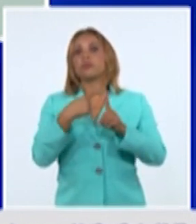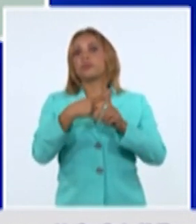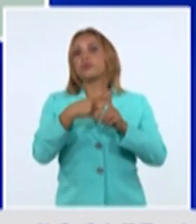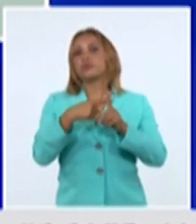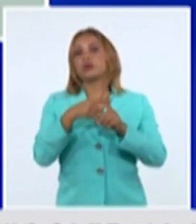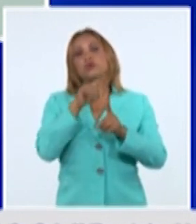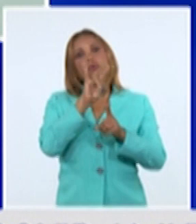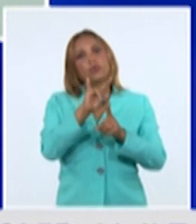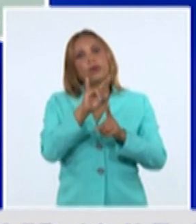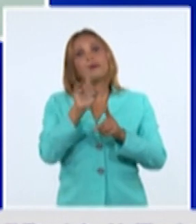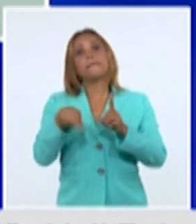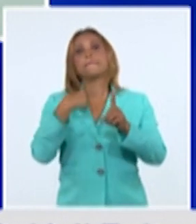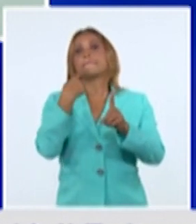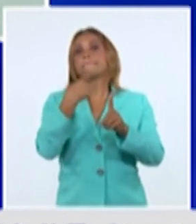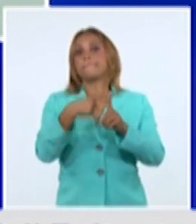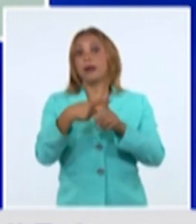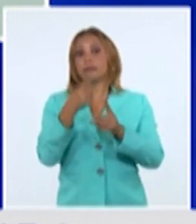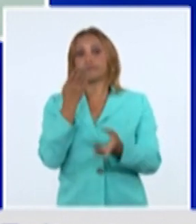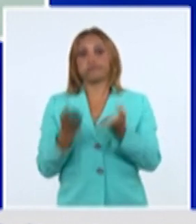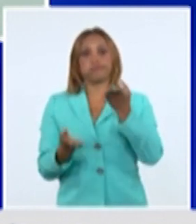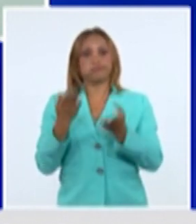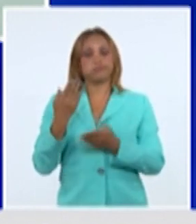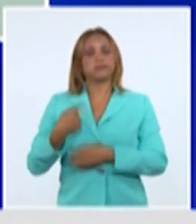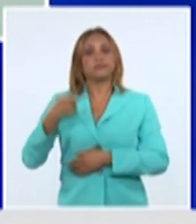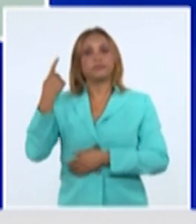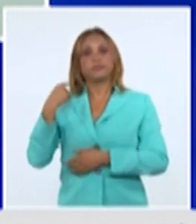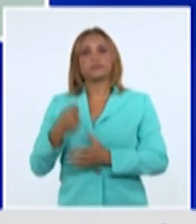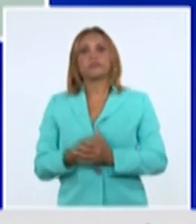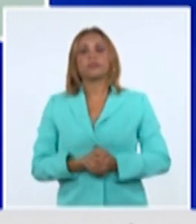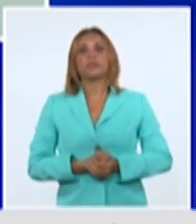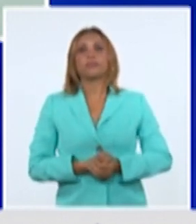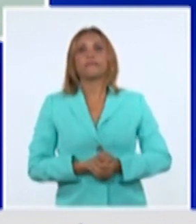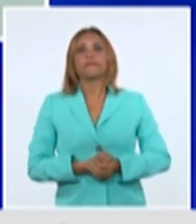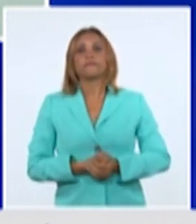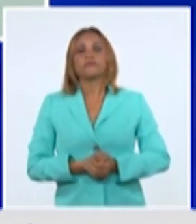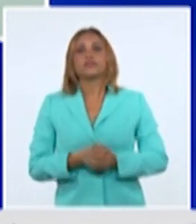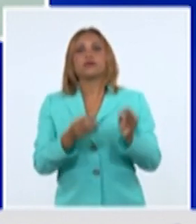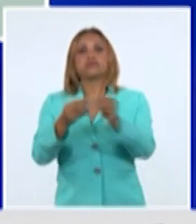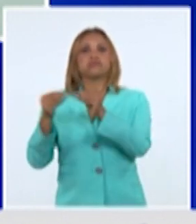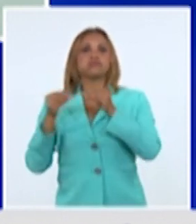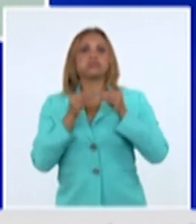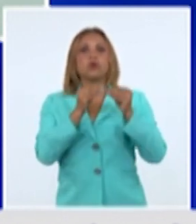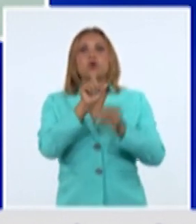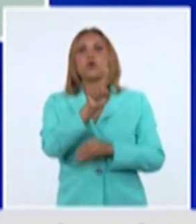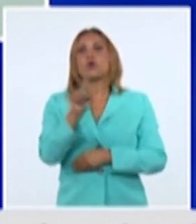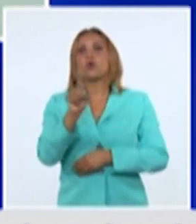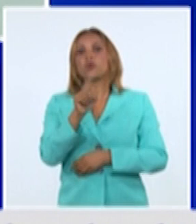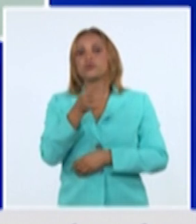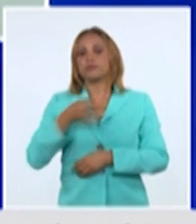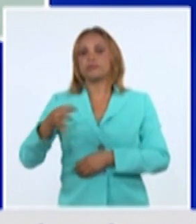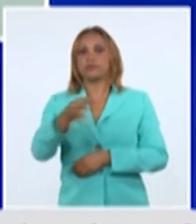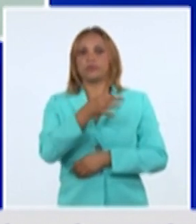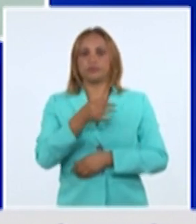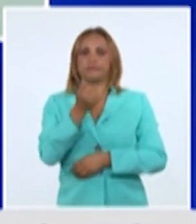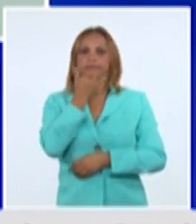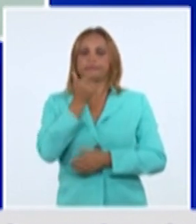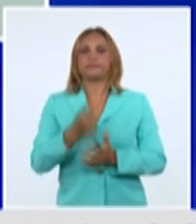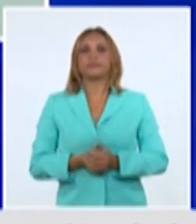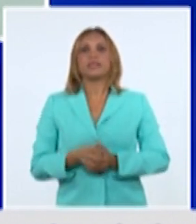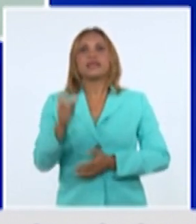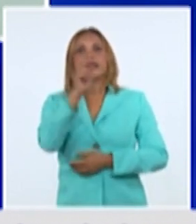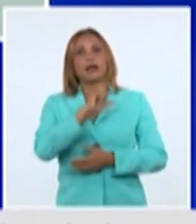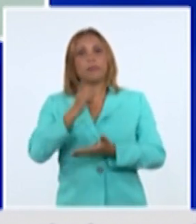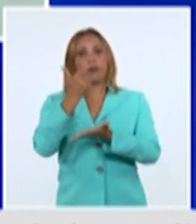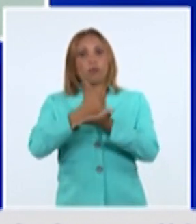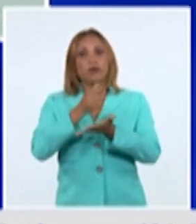9 casos más en relación con la jornada precedente y con una transmisión en 11 de sus 13 municipios. Camagüey, la